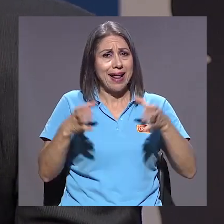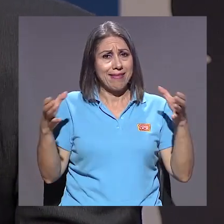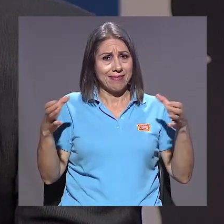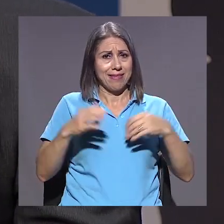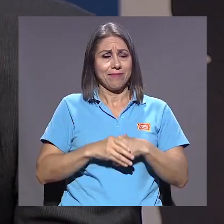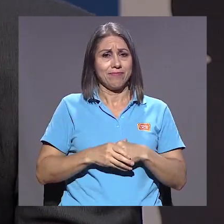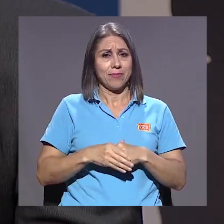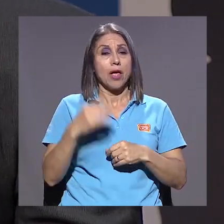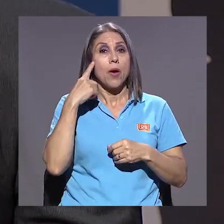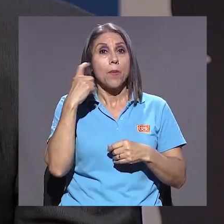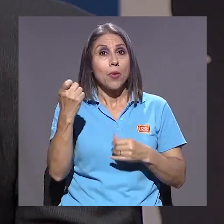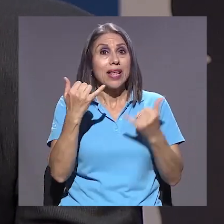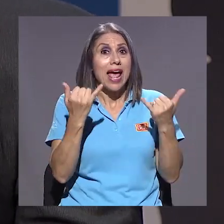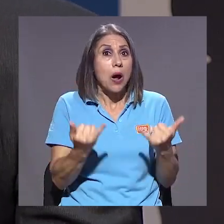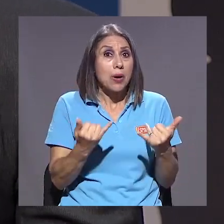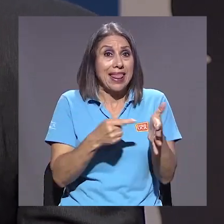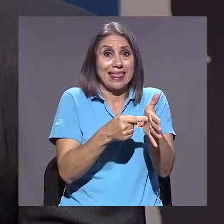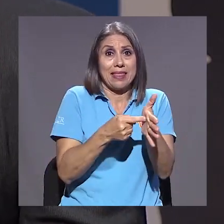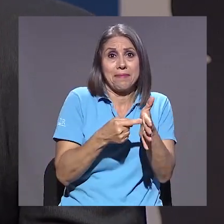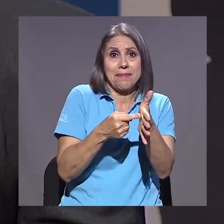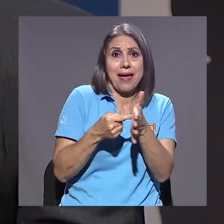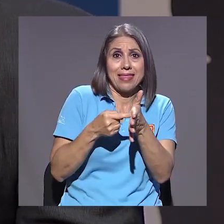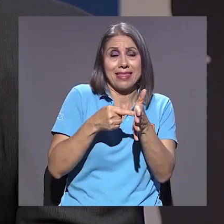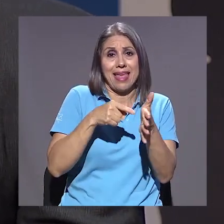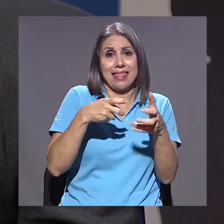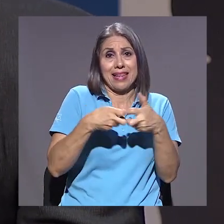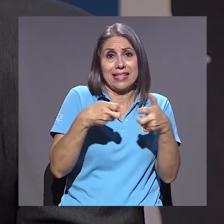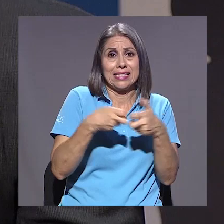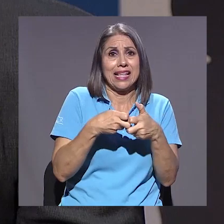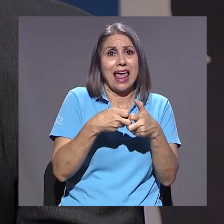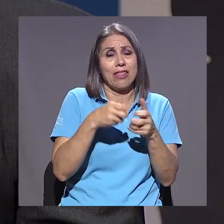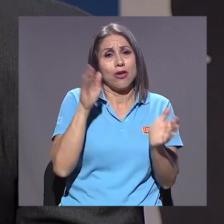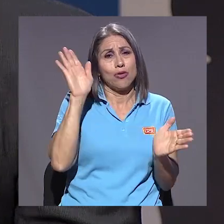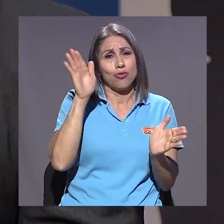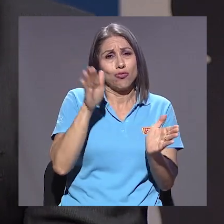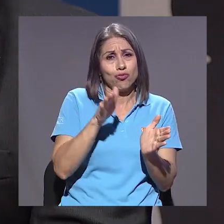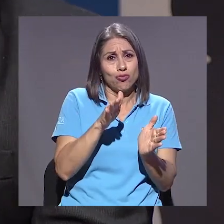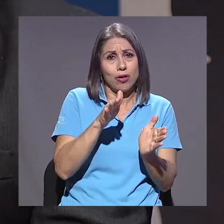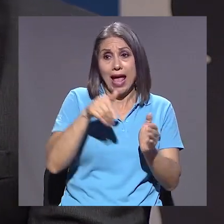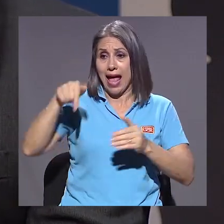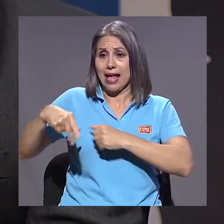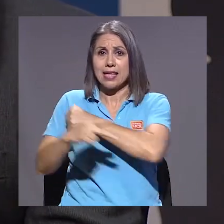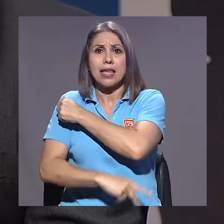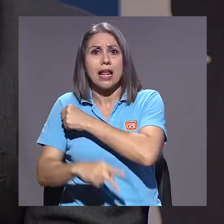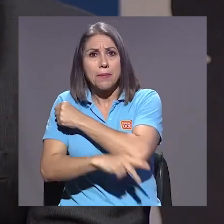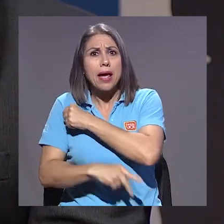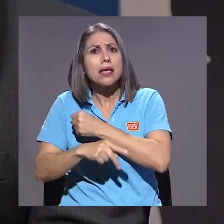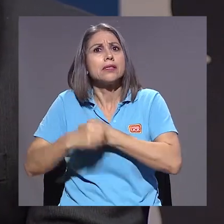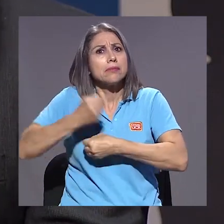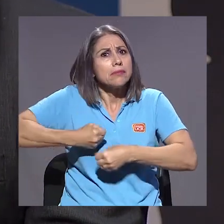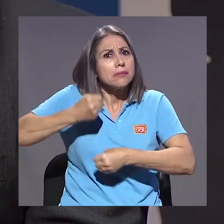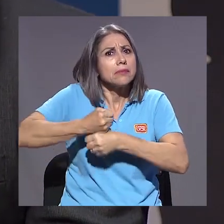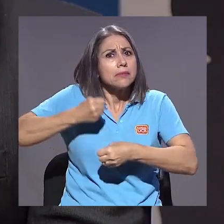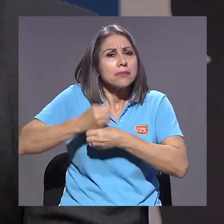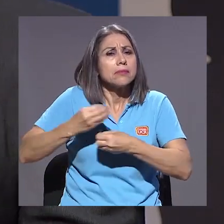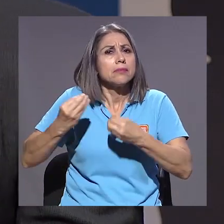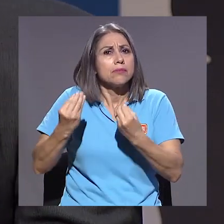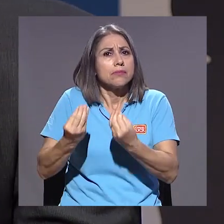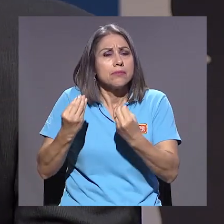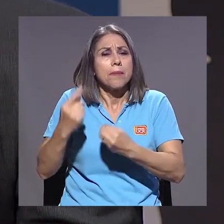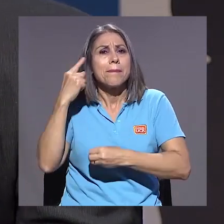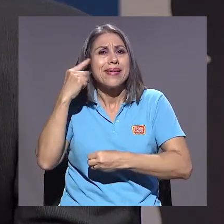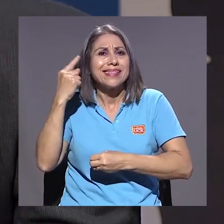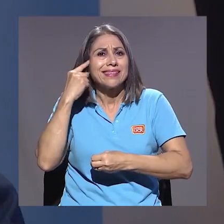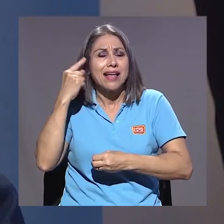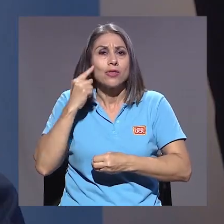de la demanda ha sido muy baja. Claro. Se han hecho inversiones por parte del país pensando en tasas de crecimiento hasta del 5% más y no han